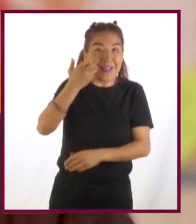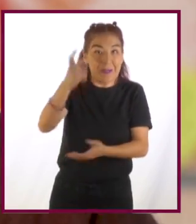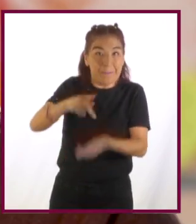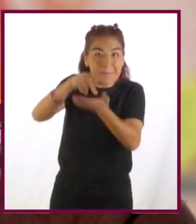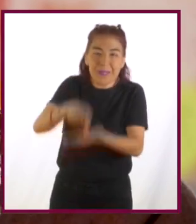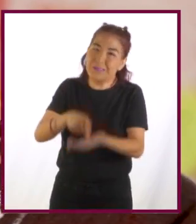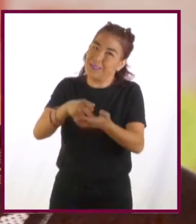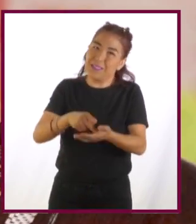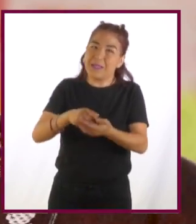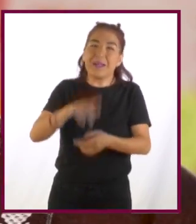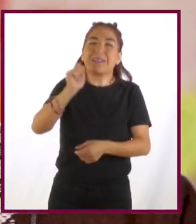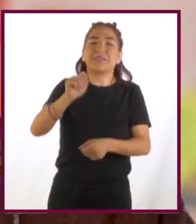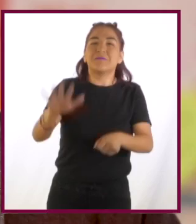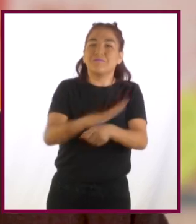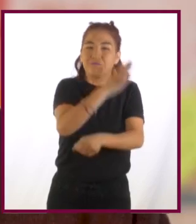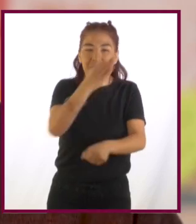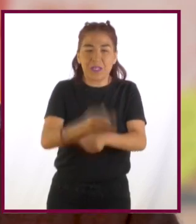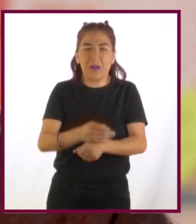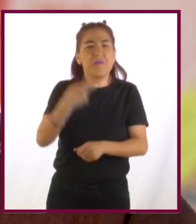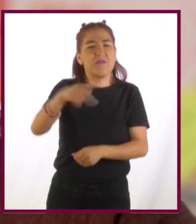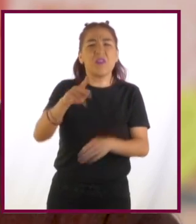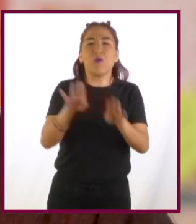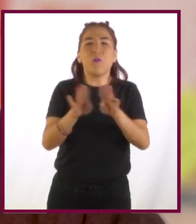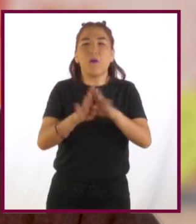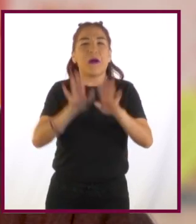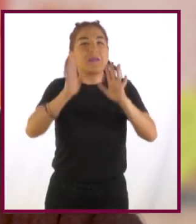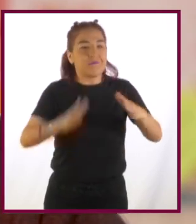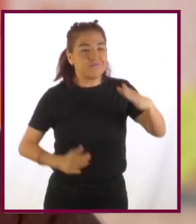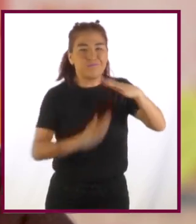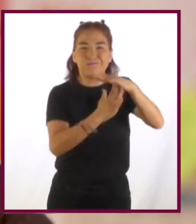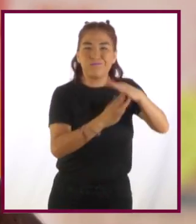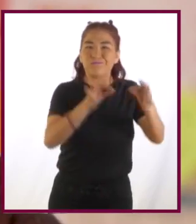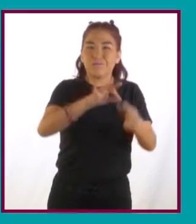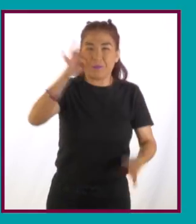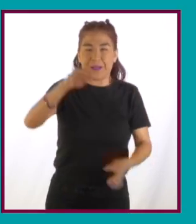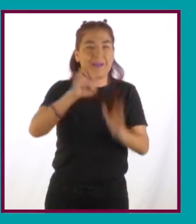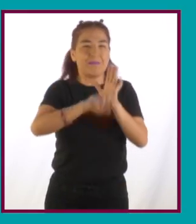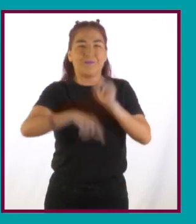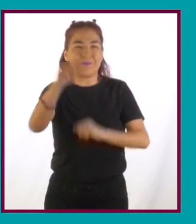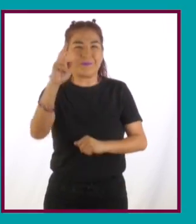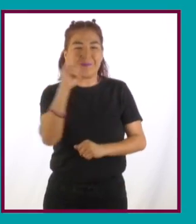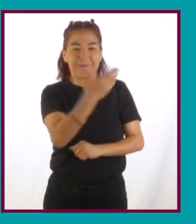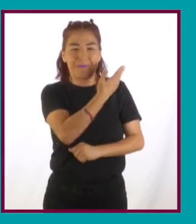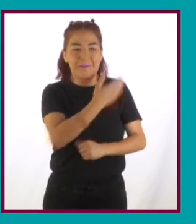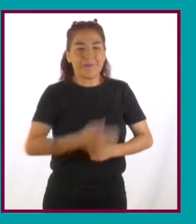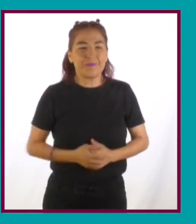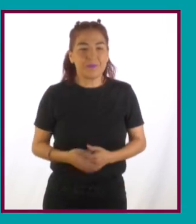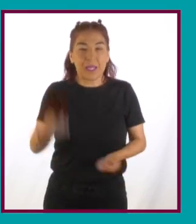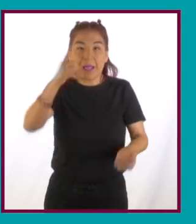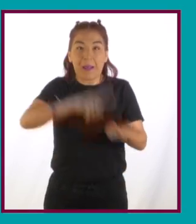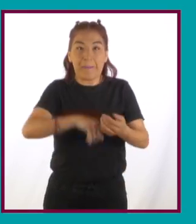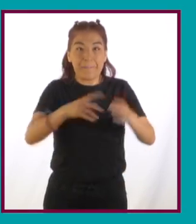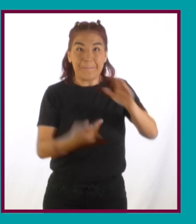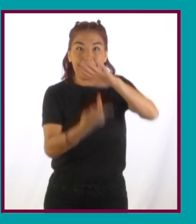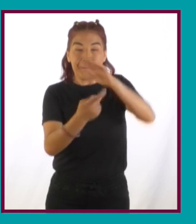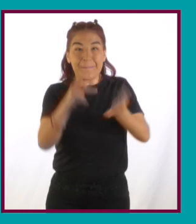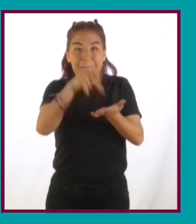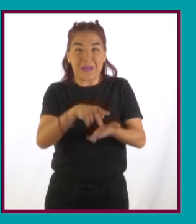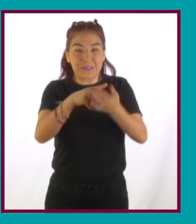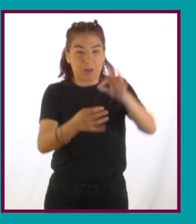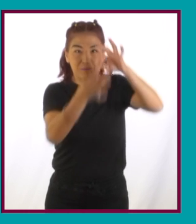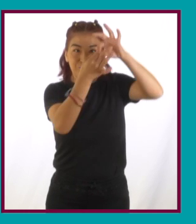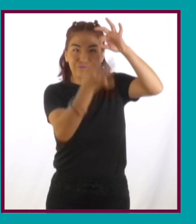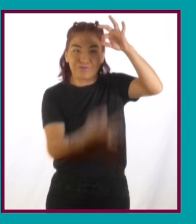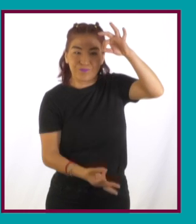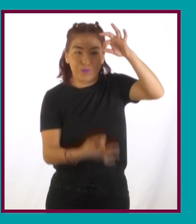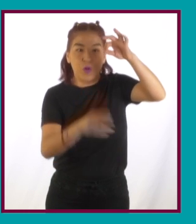sobrepase el límite de elasticidad. ¿Pero qué es ese límite de elasticidad, Si graficáramos la relación entre el peso que le ponemos al resorte